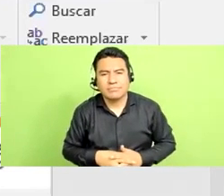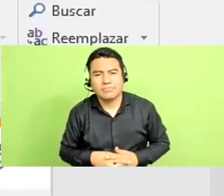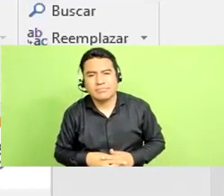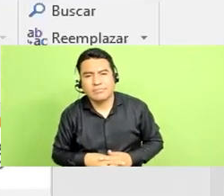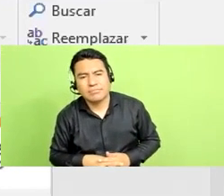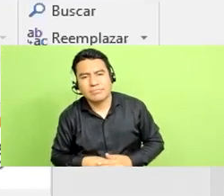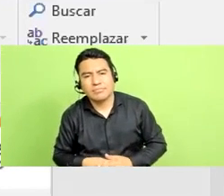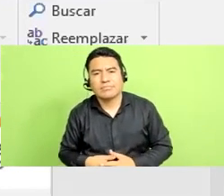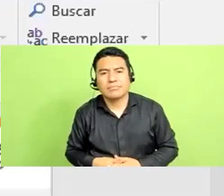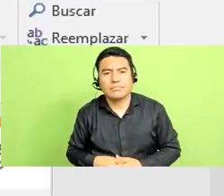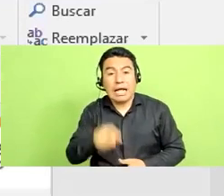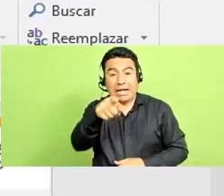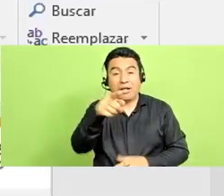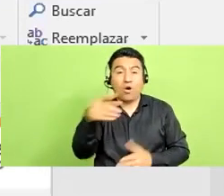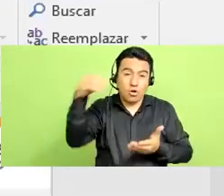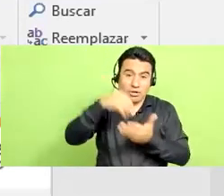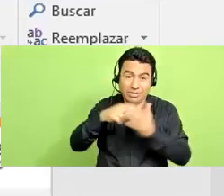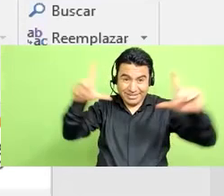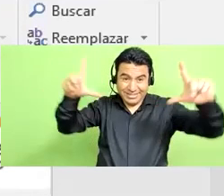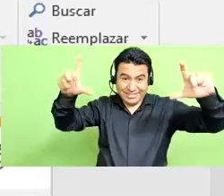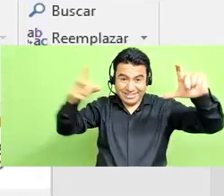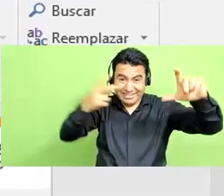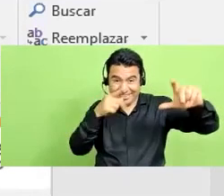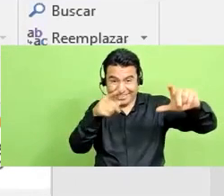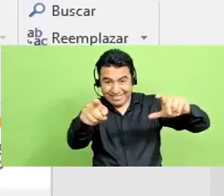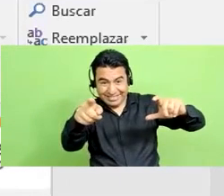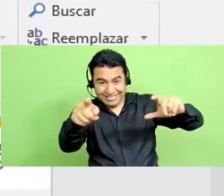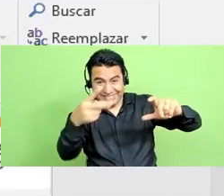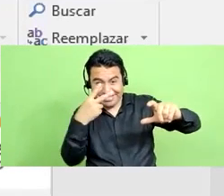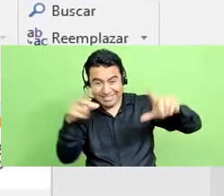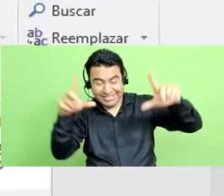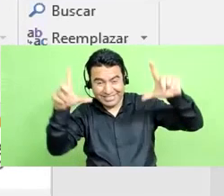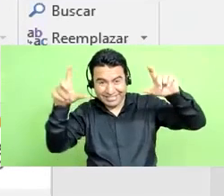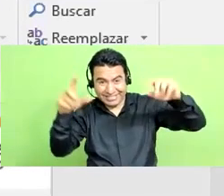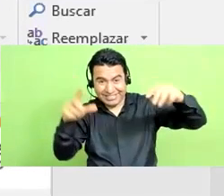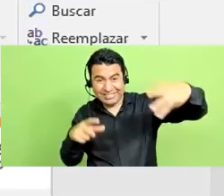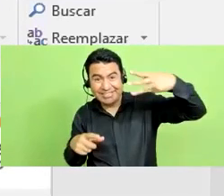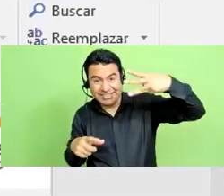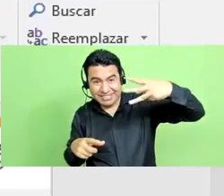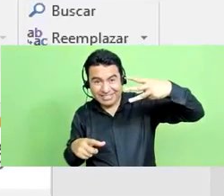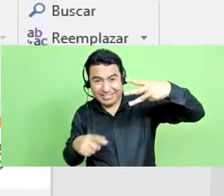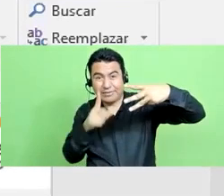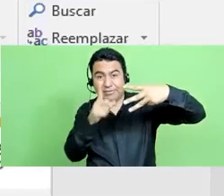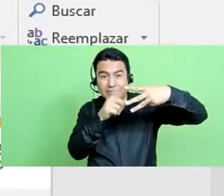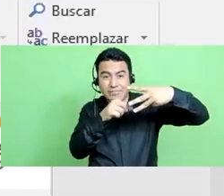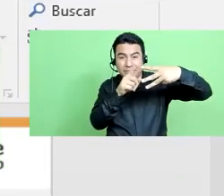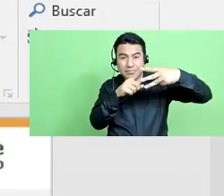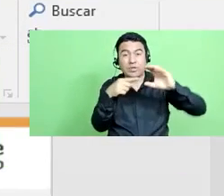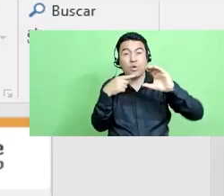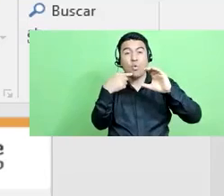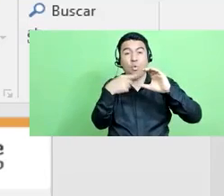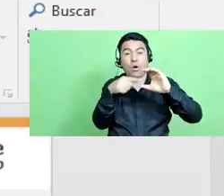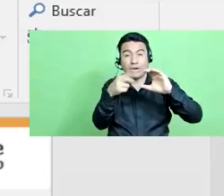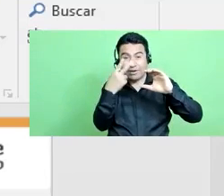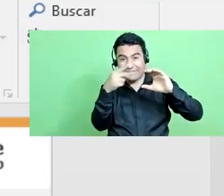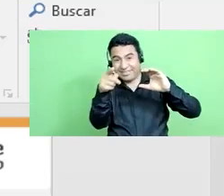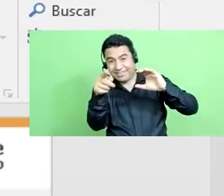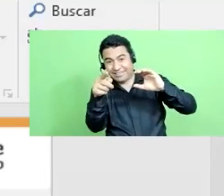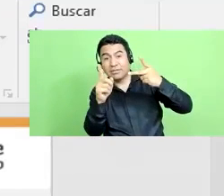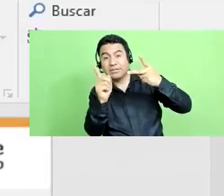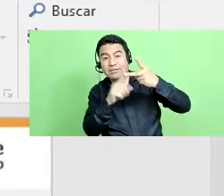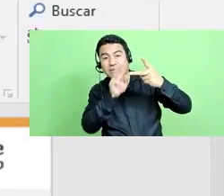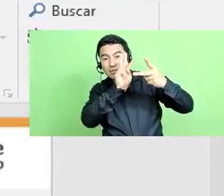los accesos no hay tres accesos para ver el tema de las acciones informativas ya el correo de accesibilidad a robar y